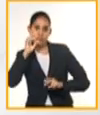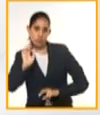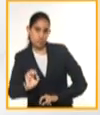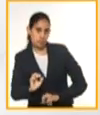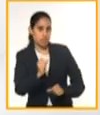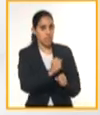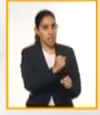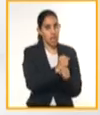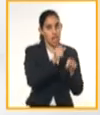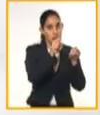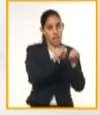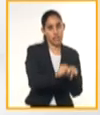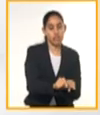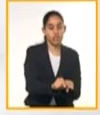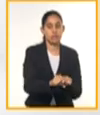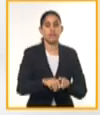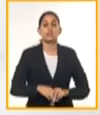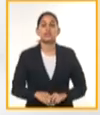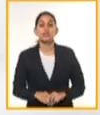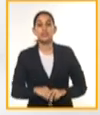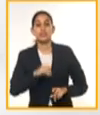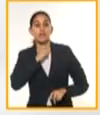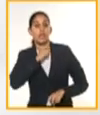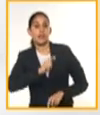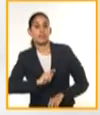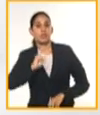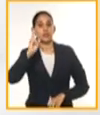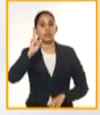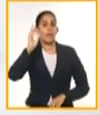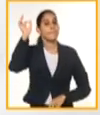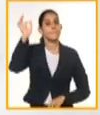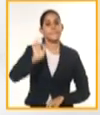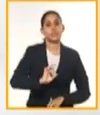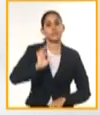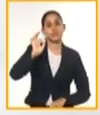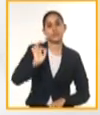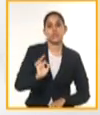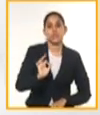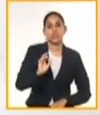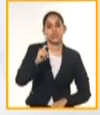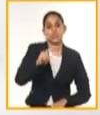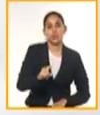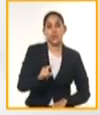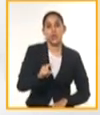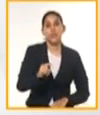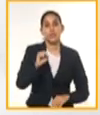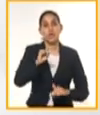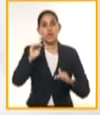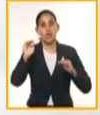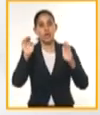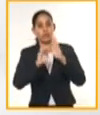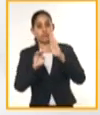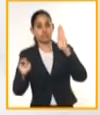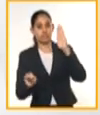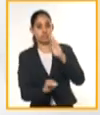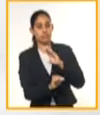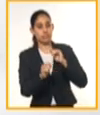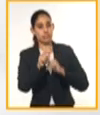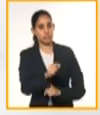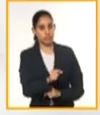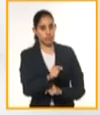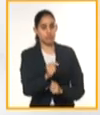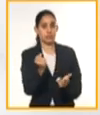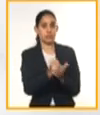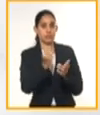labor. O sea, 2% solamente de ventaja en aprobación tiene Trump en esta